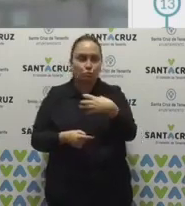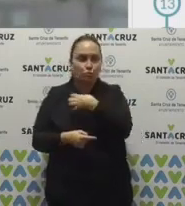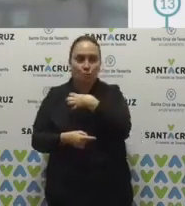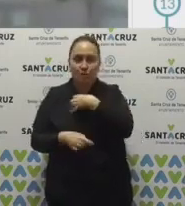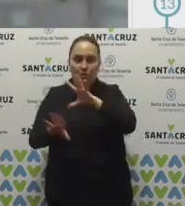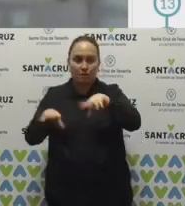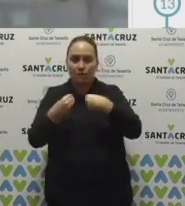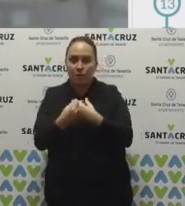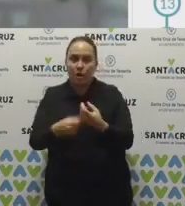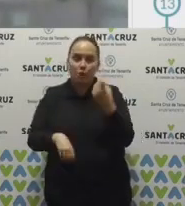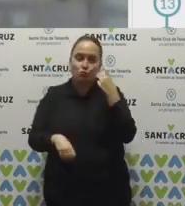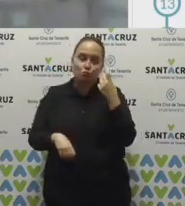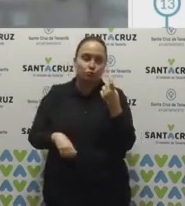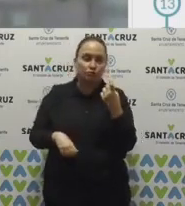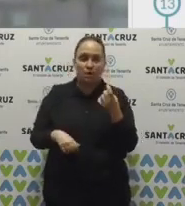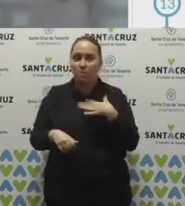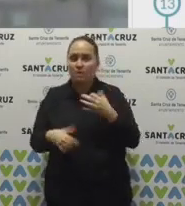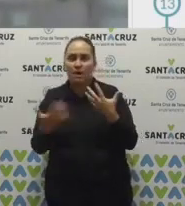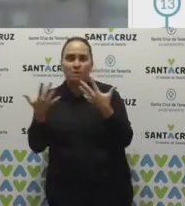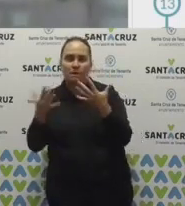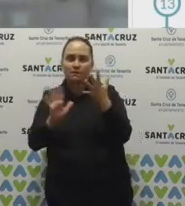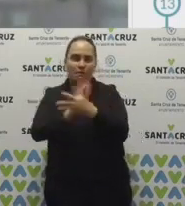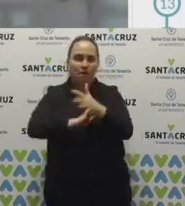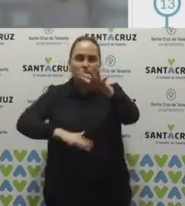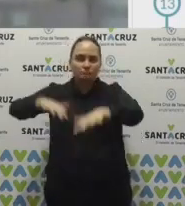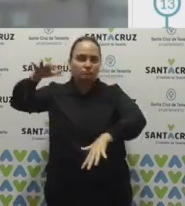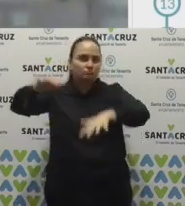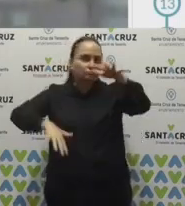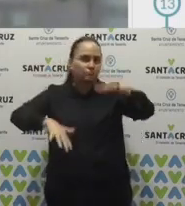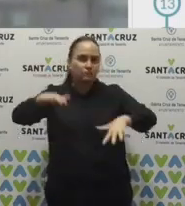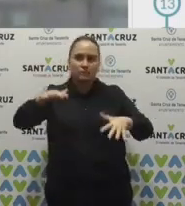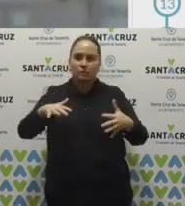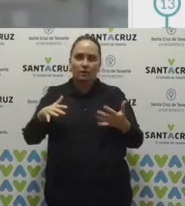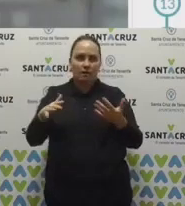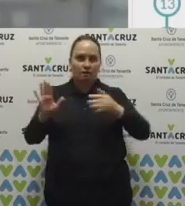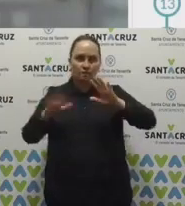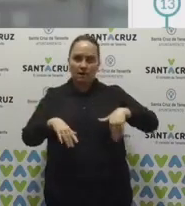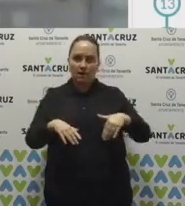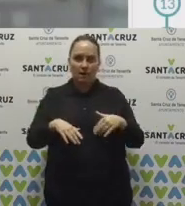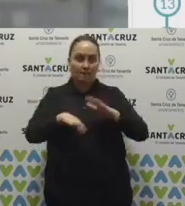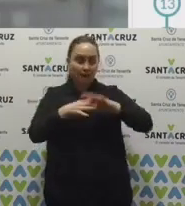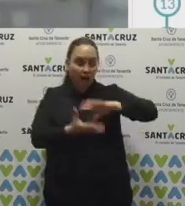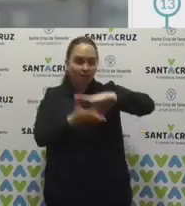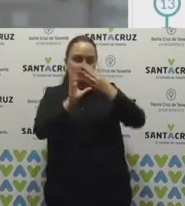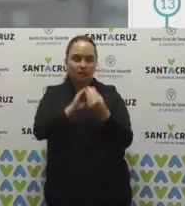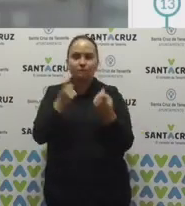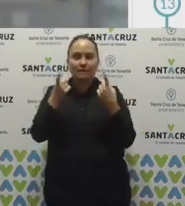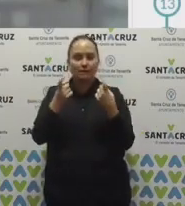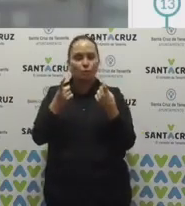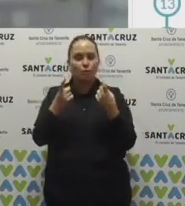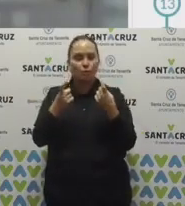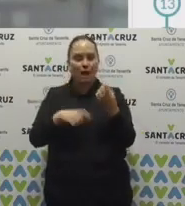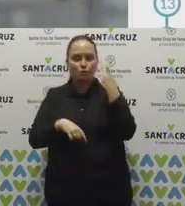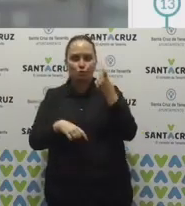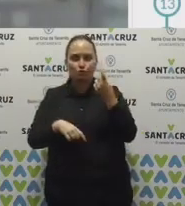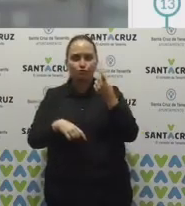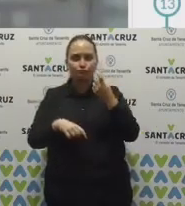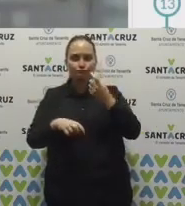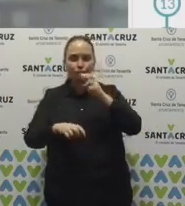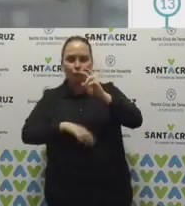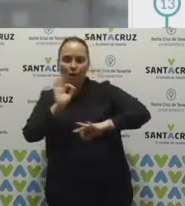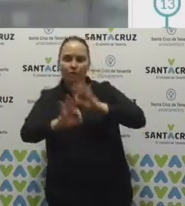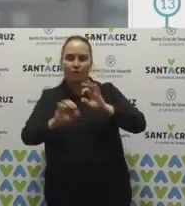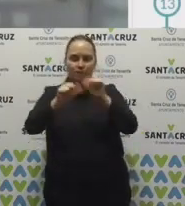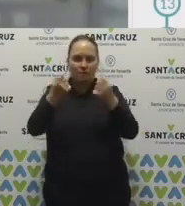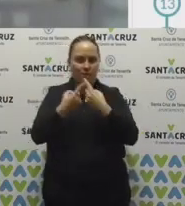por ello se hace necesario la redistribución de los niños y niñas que viven en la zona y están escolarizados en el centro público